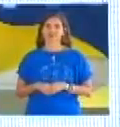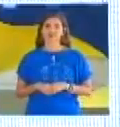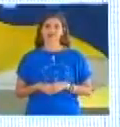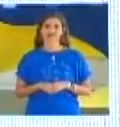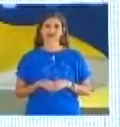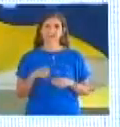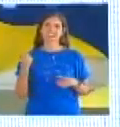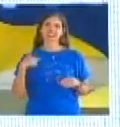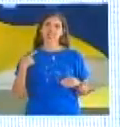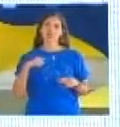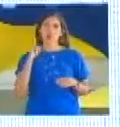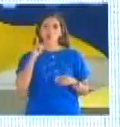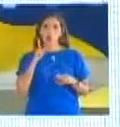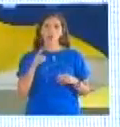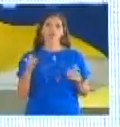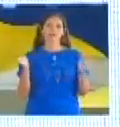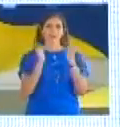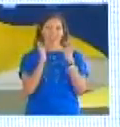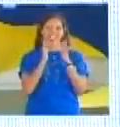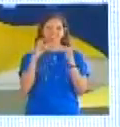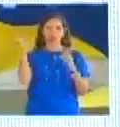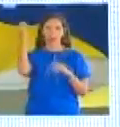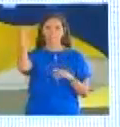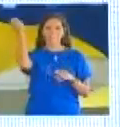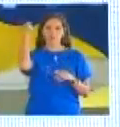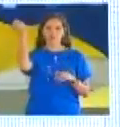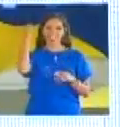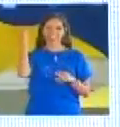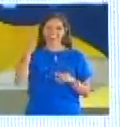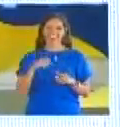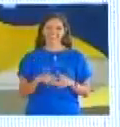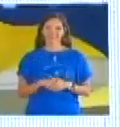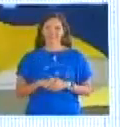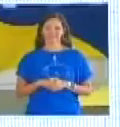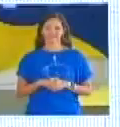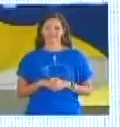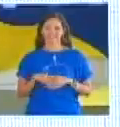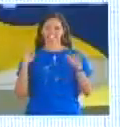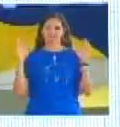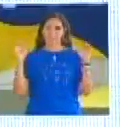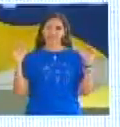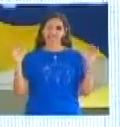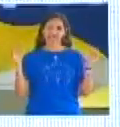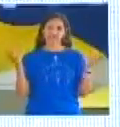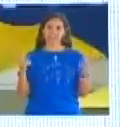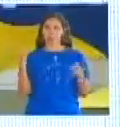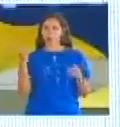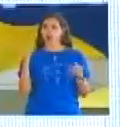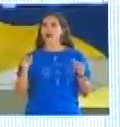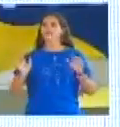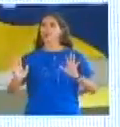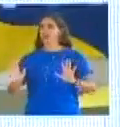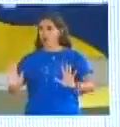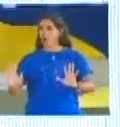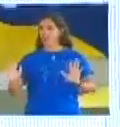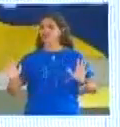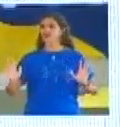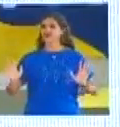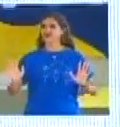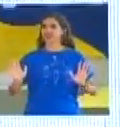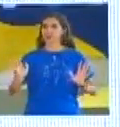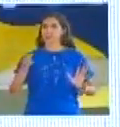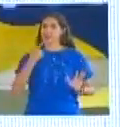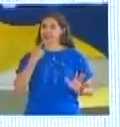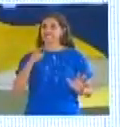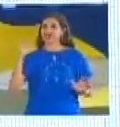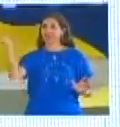tenemos un pase a San Fernando de Apure para ir despidiendo esta jornada por ahora. Me dicen que